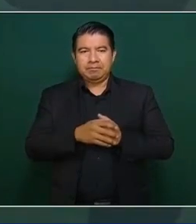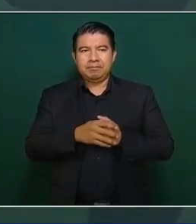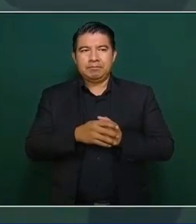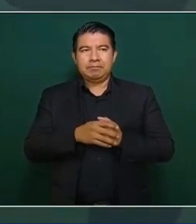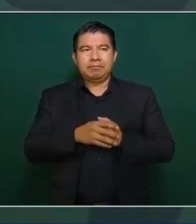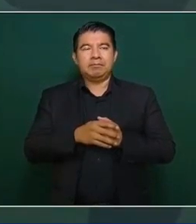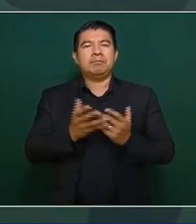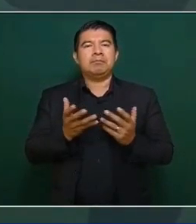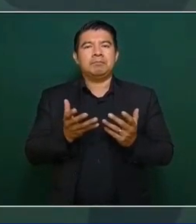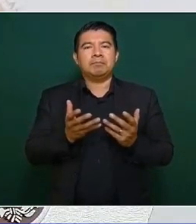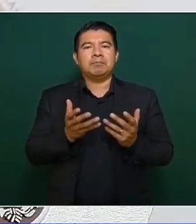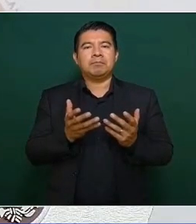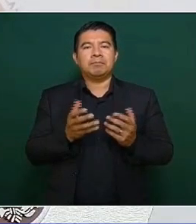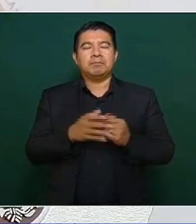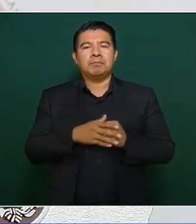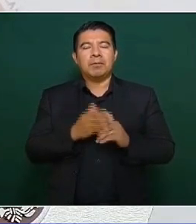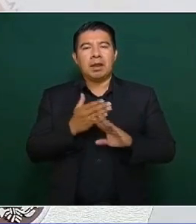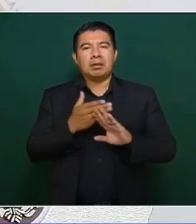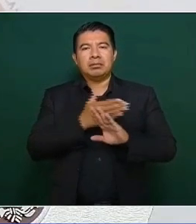en